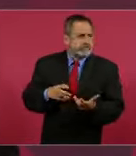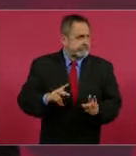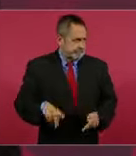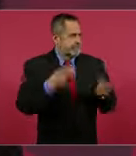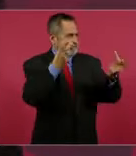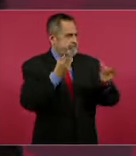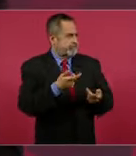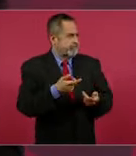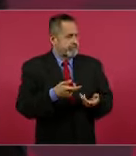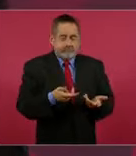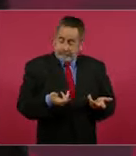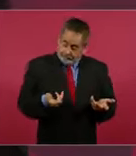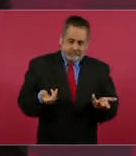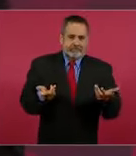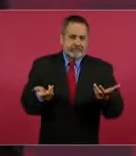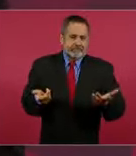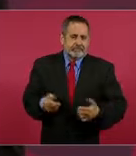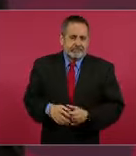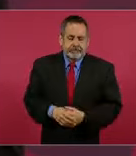pues ya lo